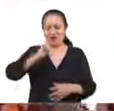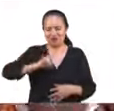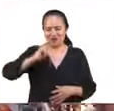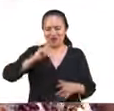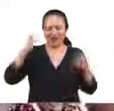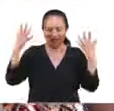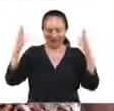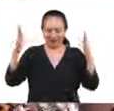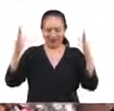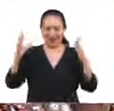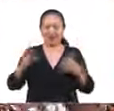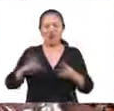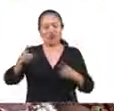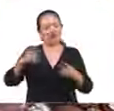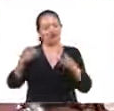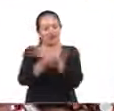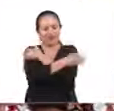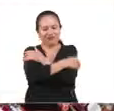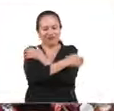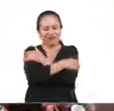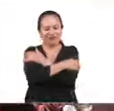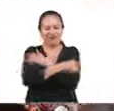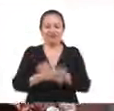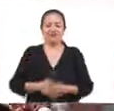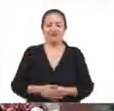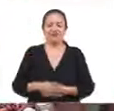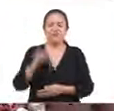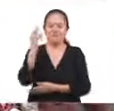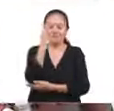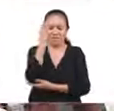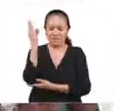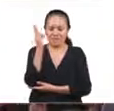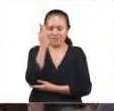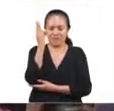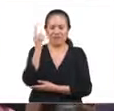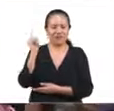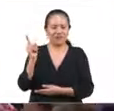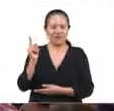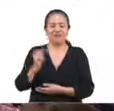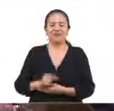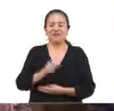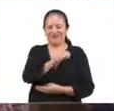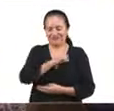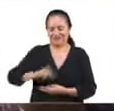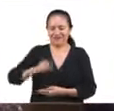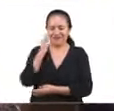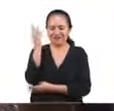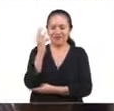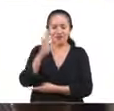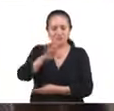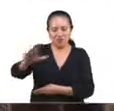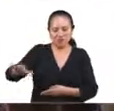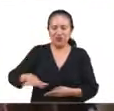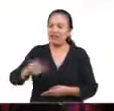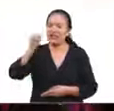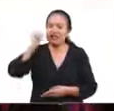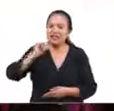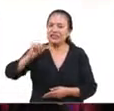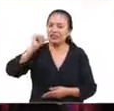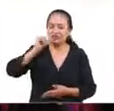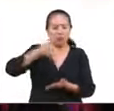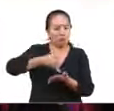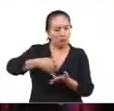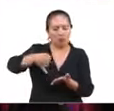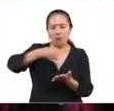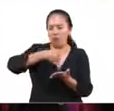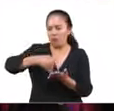¡Arriba ustedes! ¡Un abrazo! Milpalta siempre ha sido un referente agrícola en la Ciudad